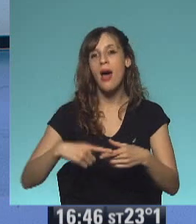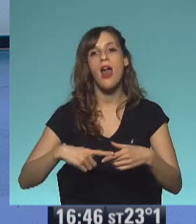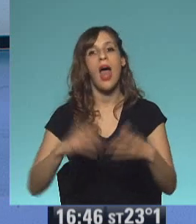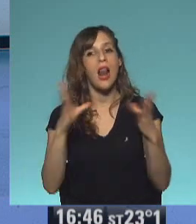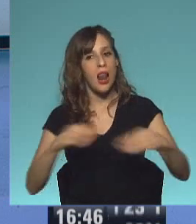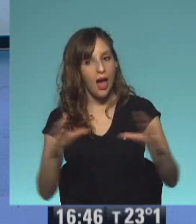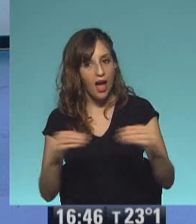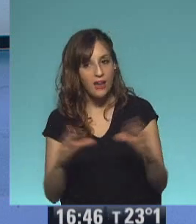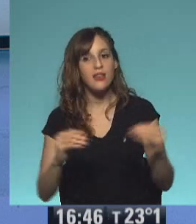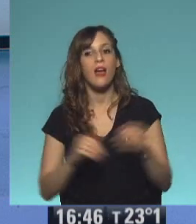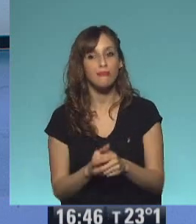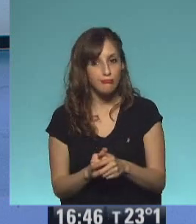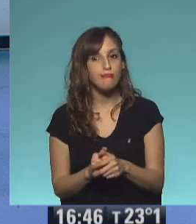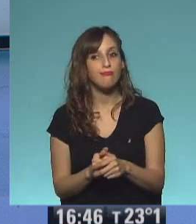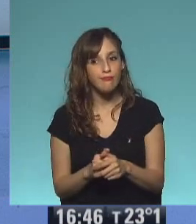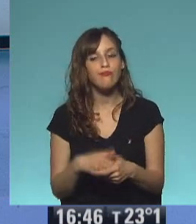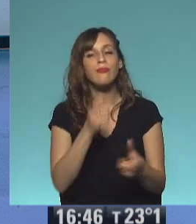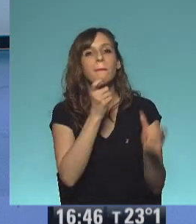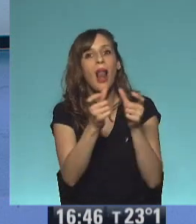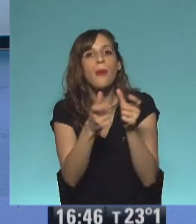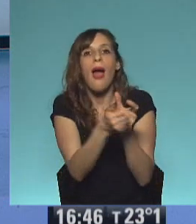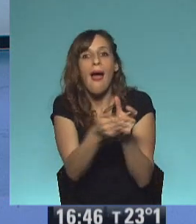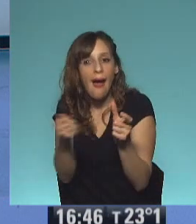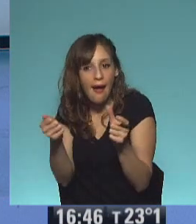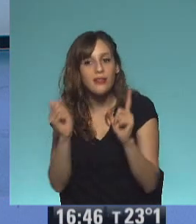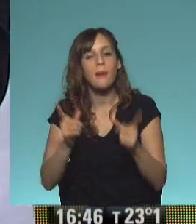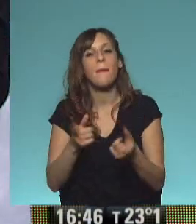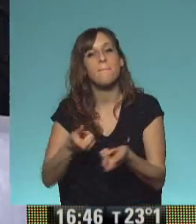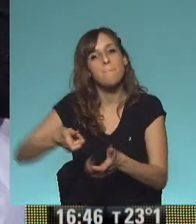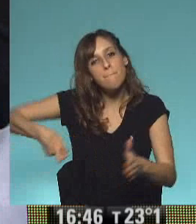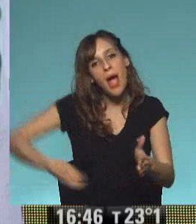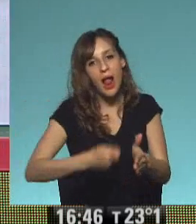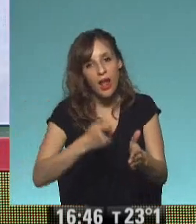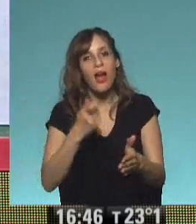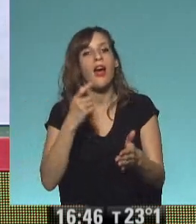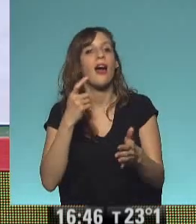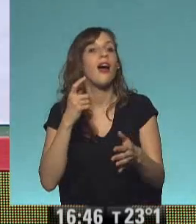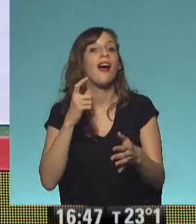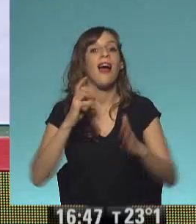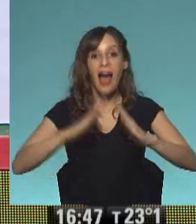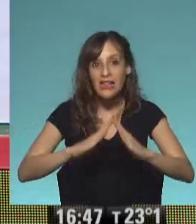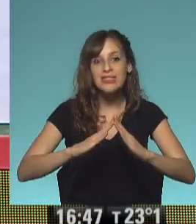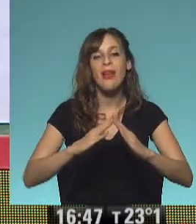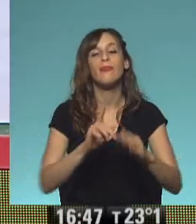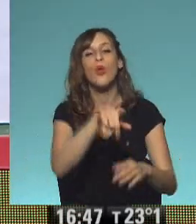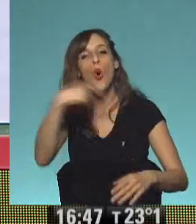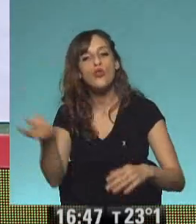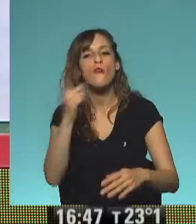salamandra para la casa de frutas